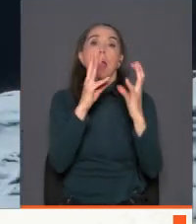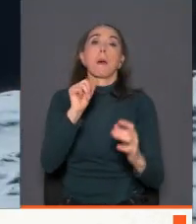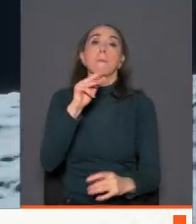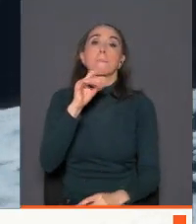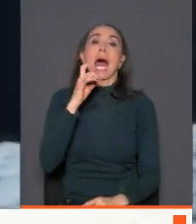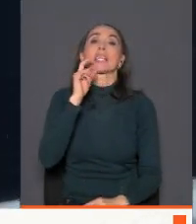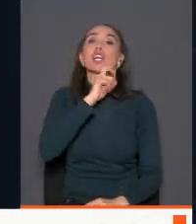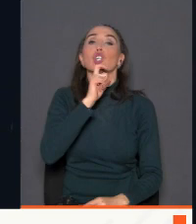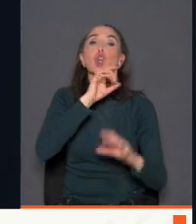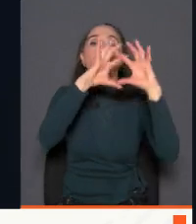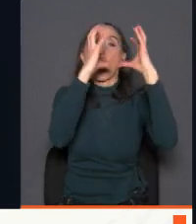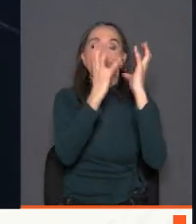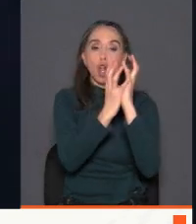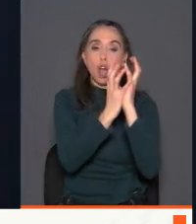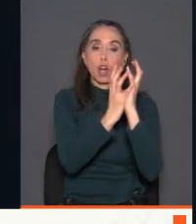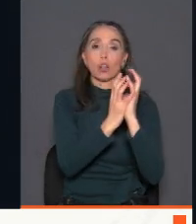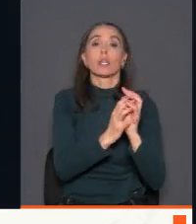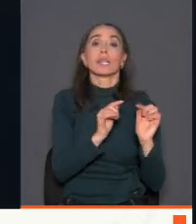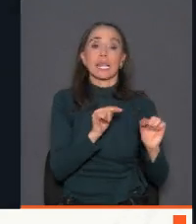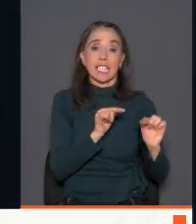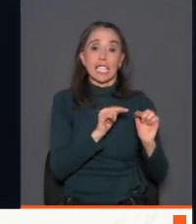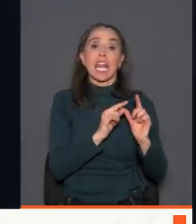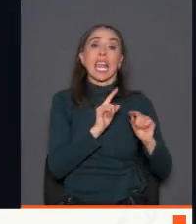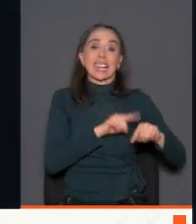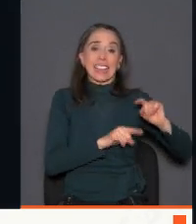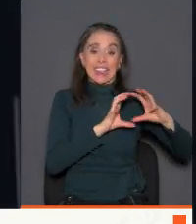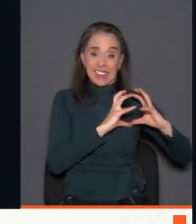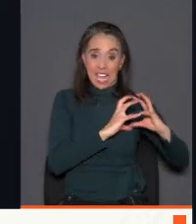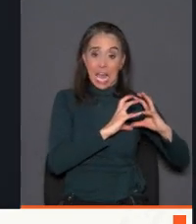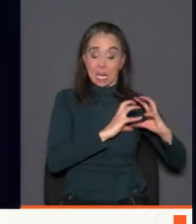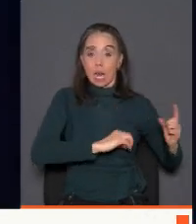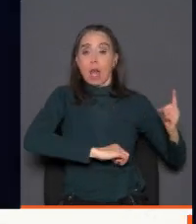en 6 meses.